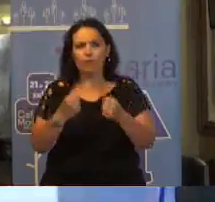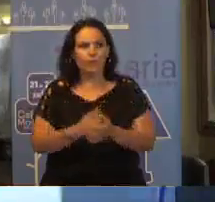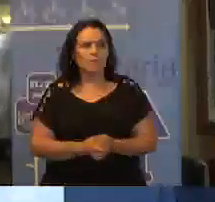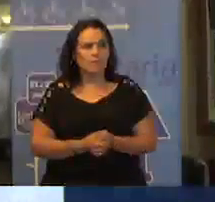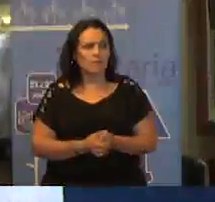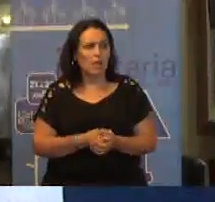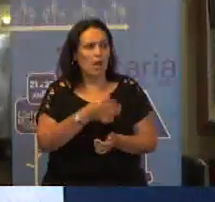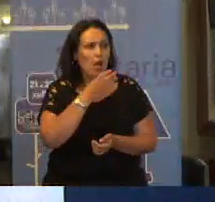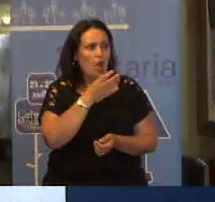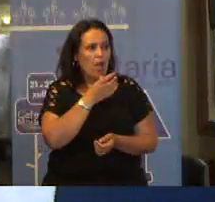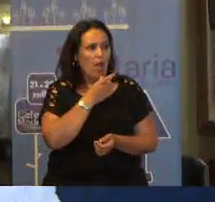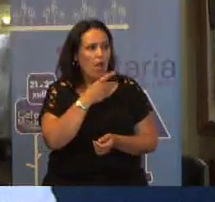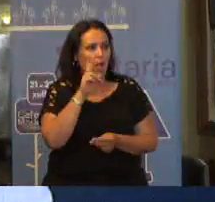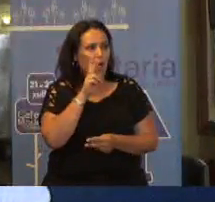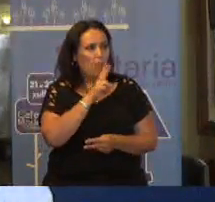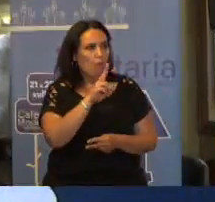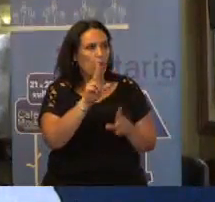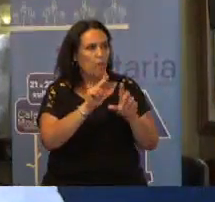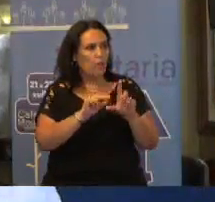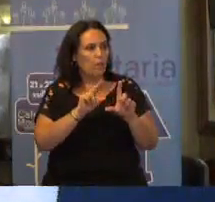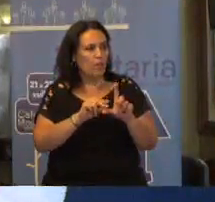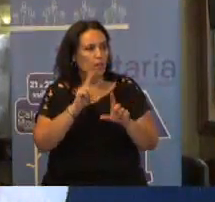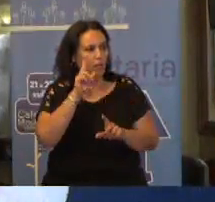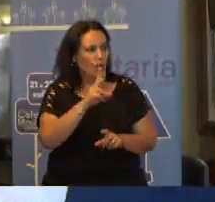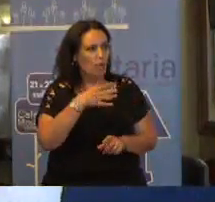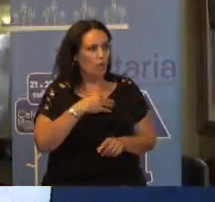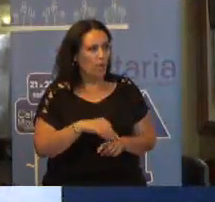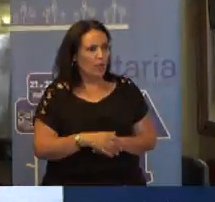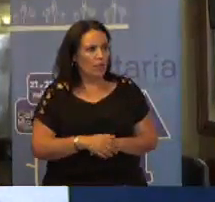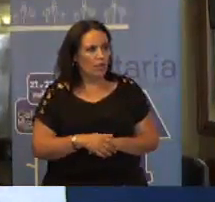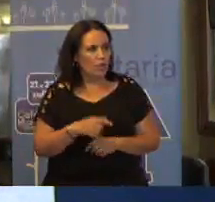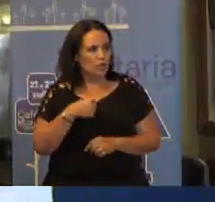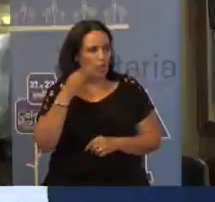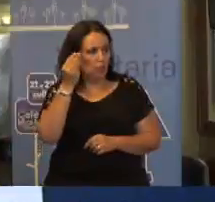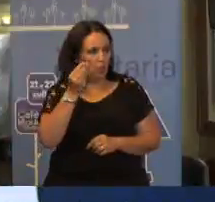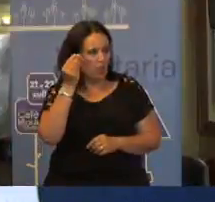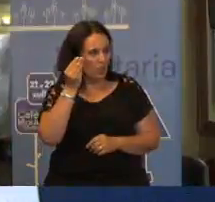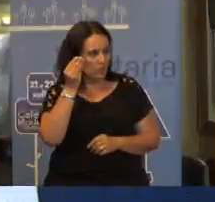temos tempo, podemos ver o vídeo, non sei se temos tempo. Bueno, eu creo que abriría primeiro